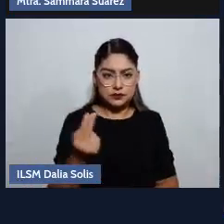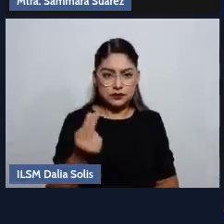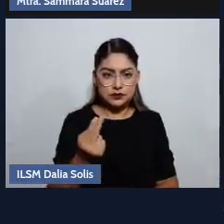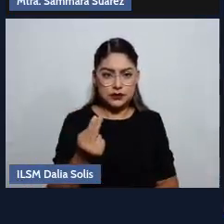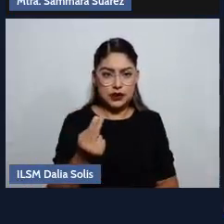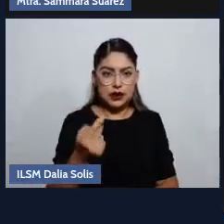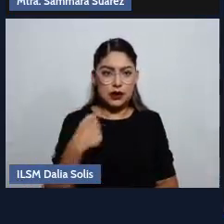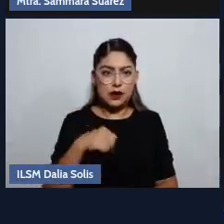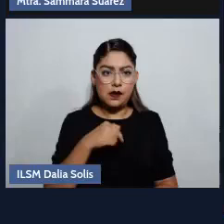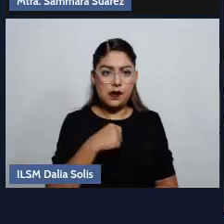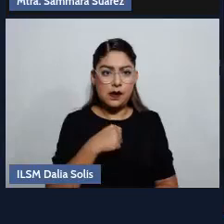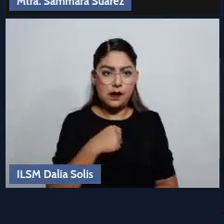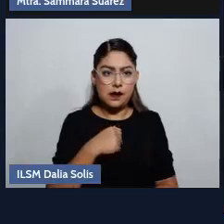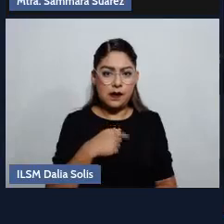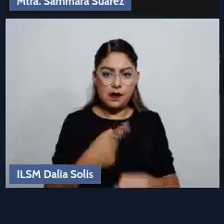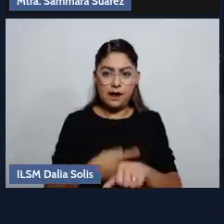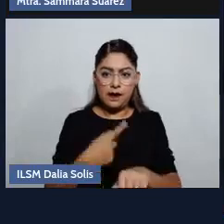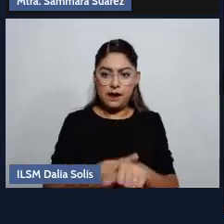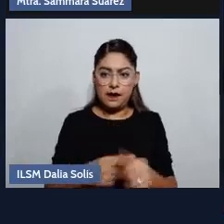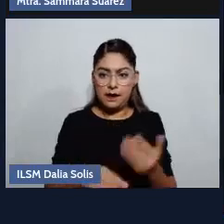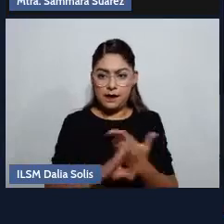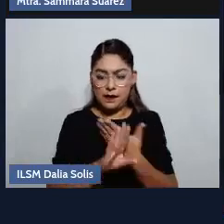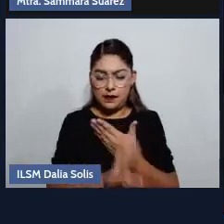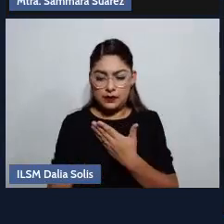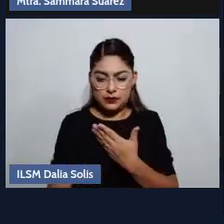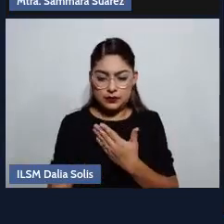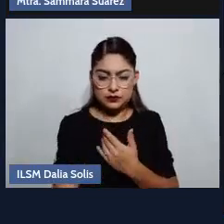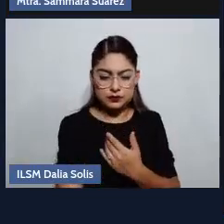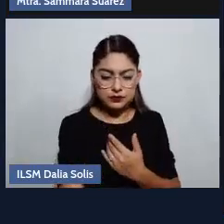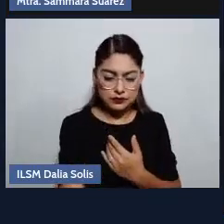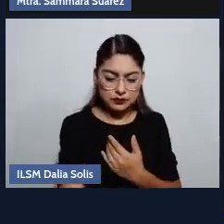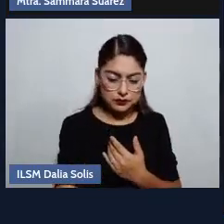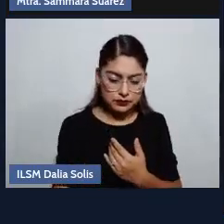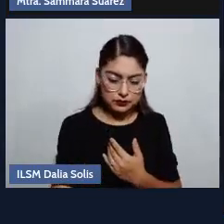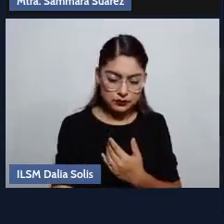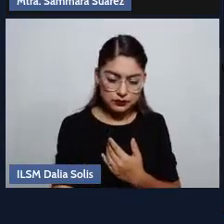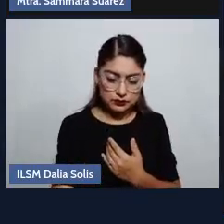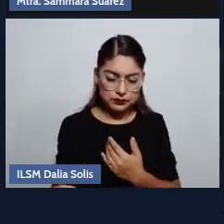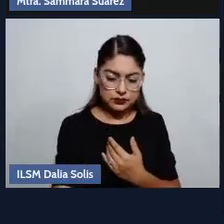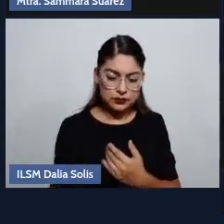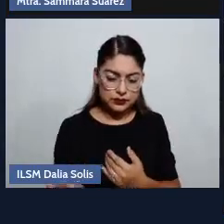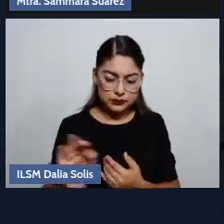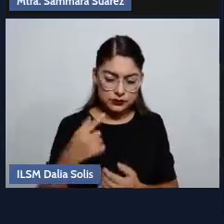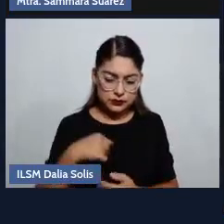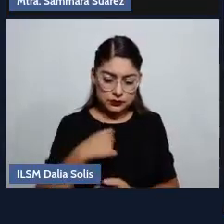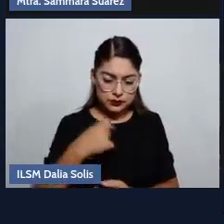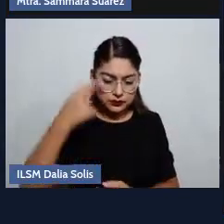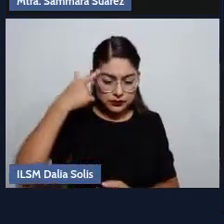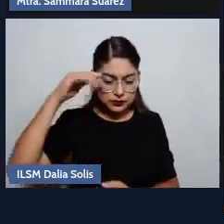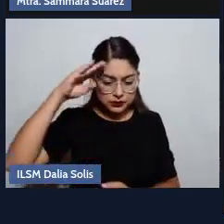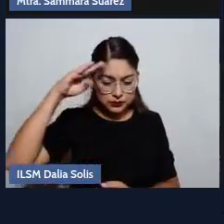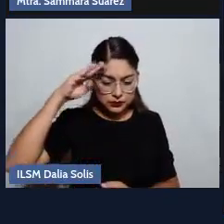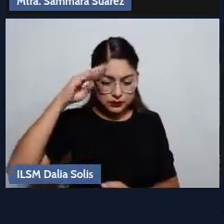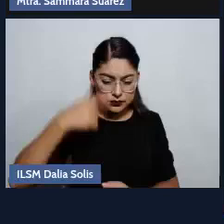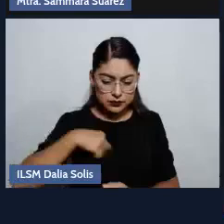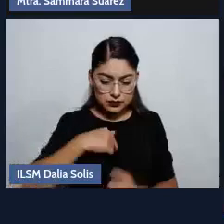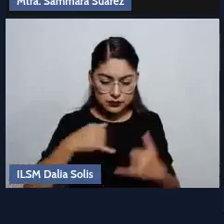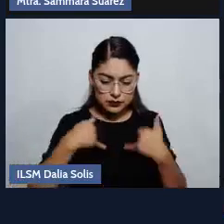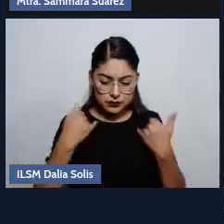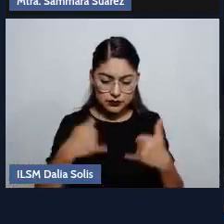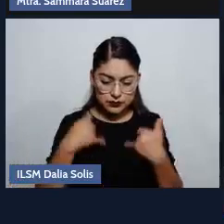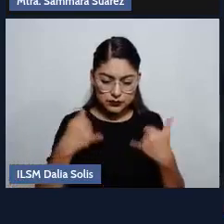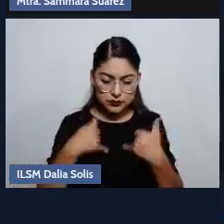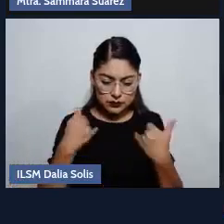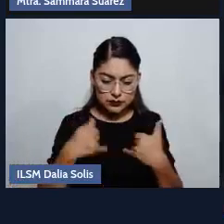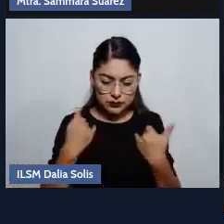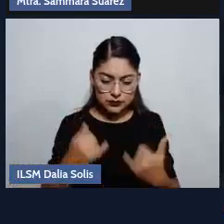menores enfermedades, ¿no? Que a lo mejor uno piensa que, pues, estamos jóvenes, entre comillas, pero al